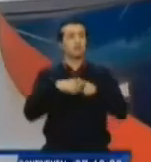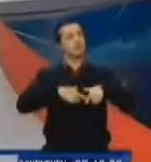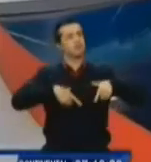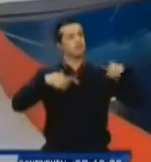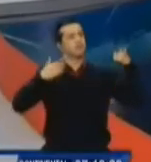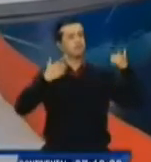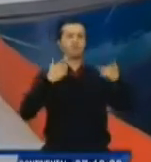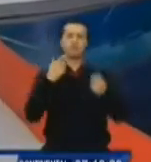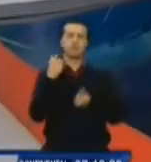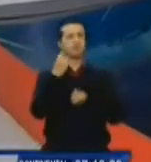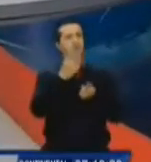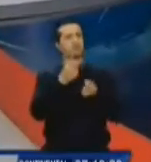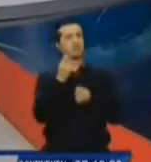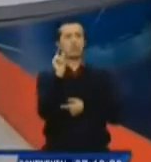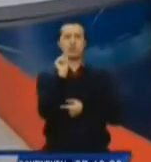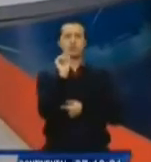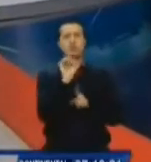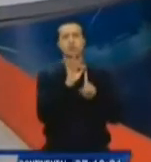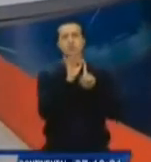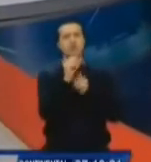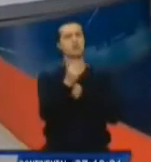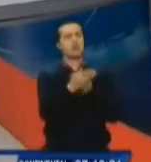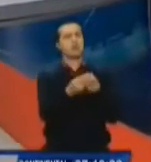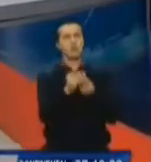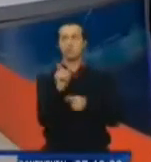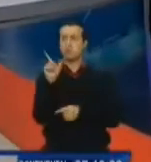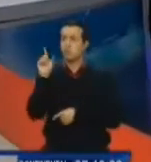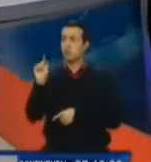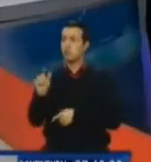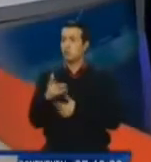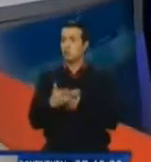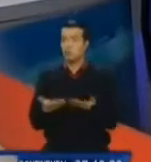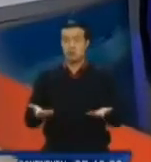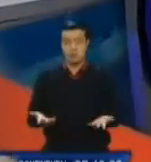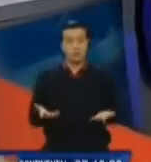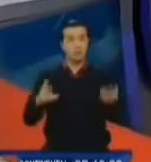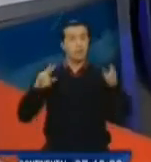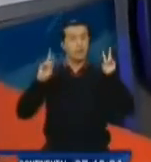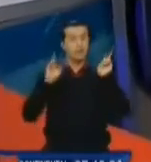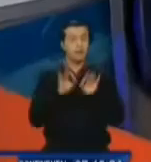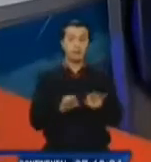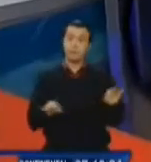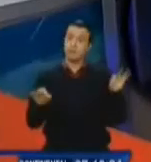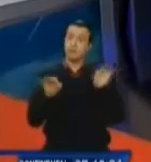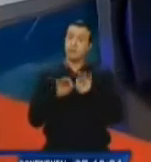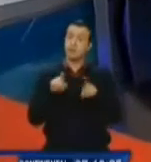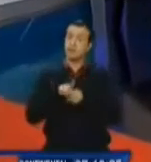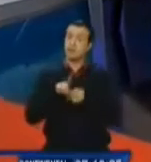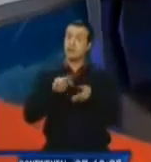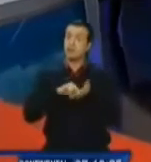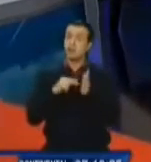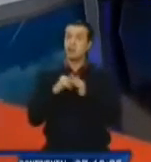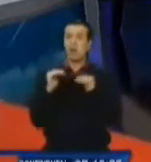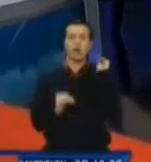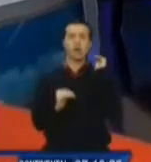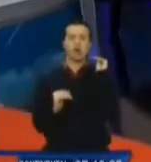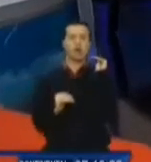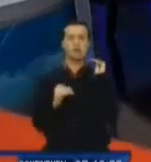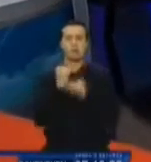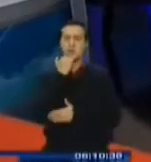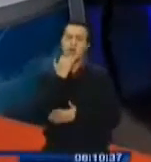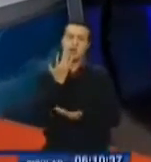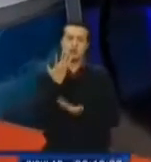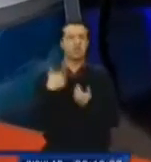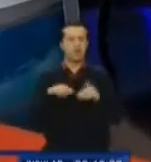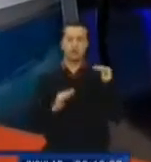la carne con descuentos enormes que sorteábamos un tema que podría ser competencia desleal y esto ya lo hemos